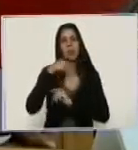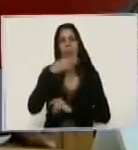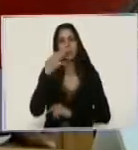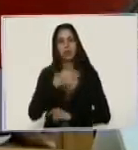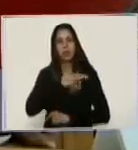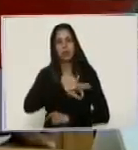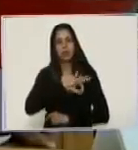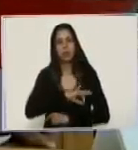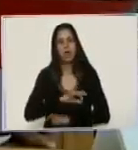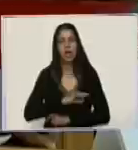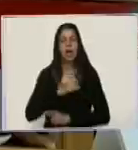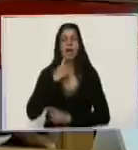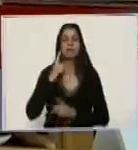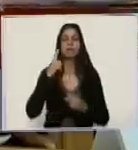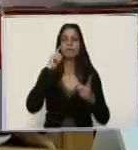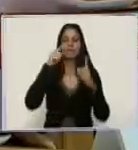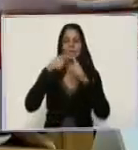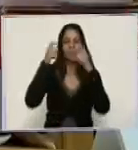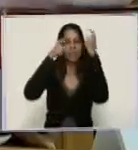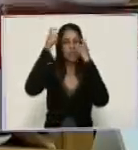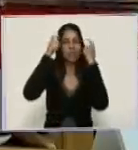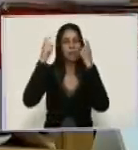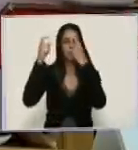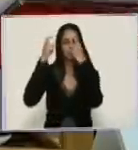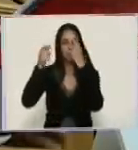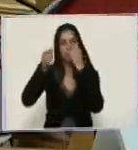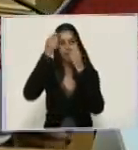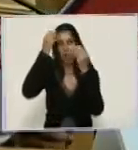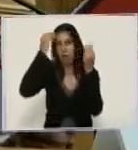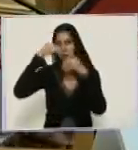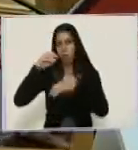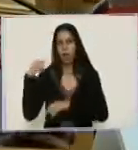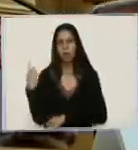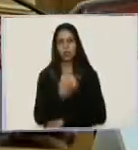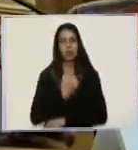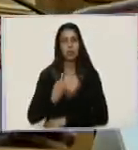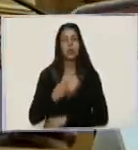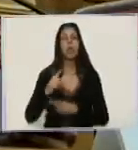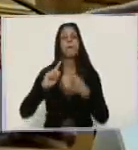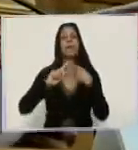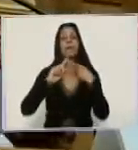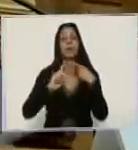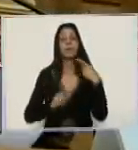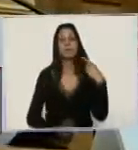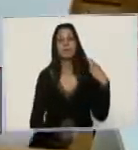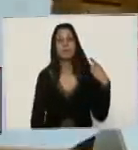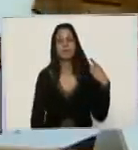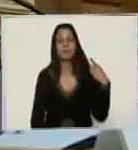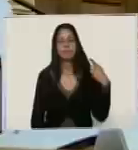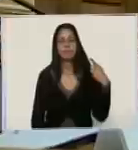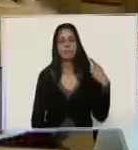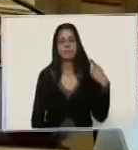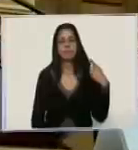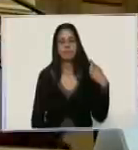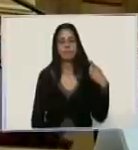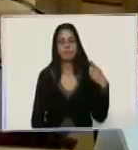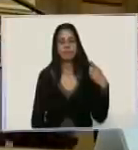vida el comandante Hugo Chávez Frías. Acuerda. Primero,